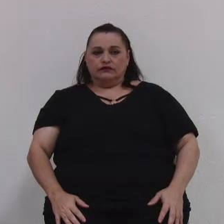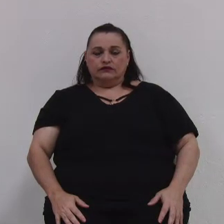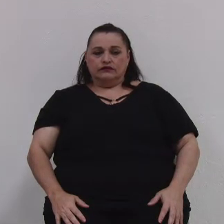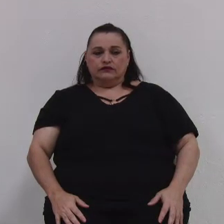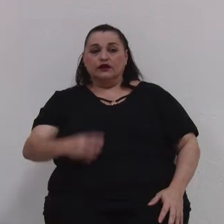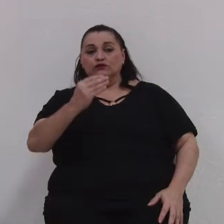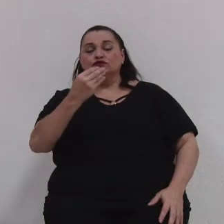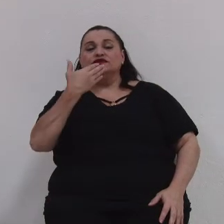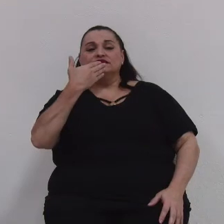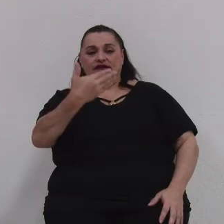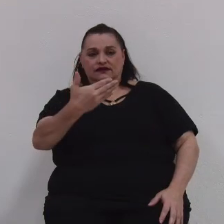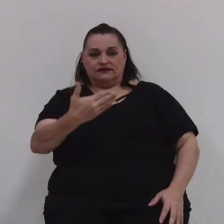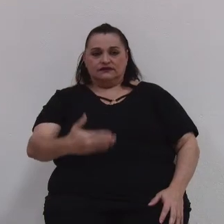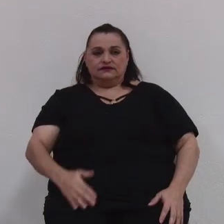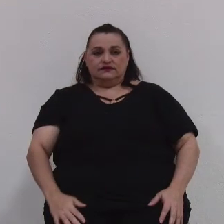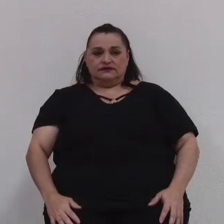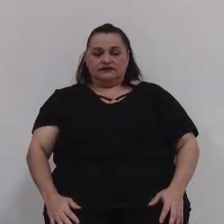Muchísimas gracias.